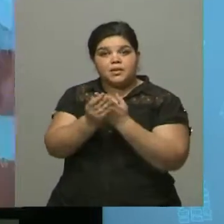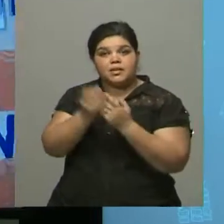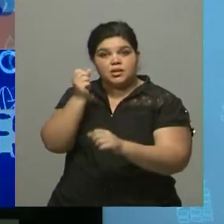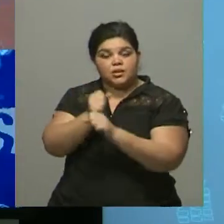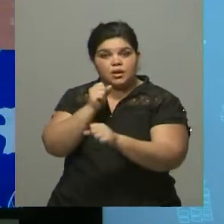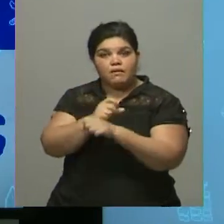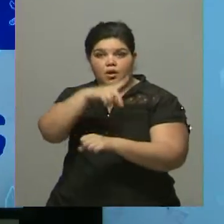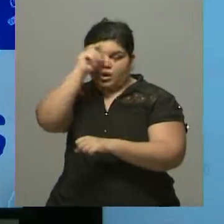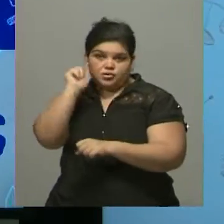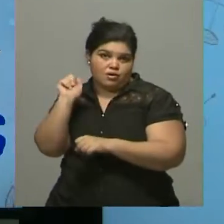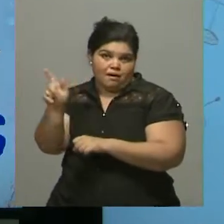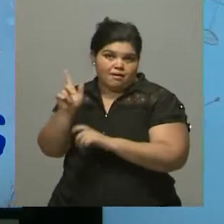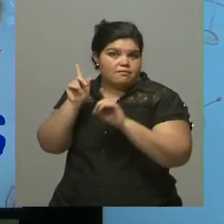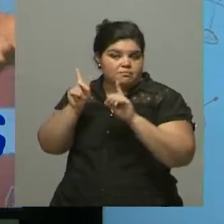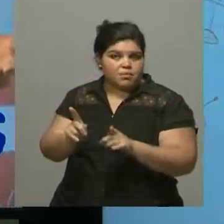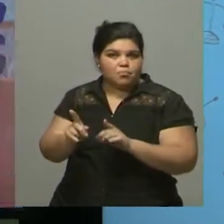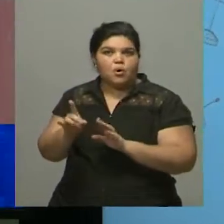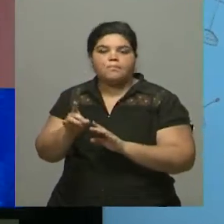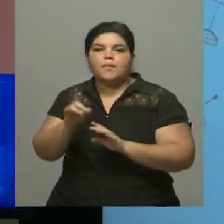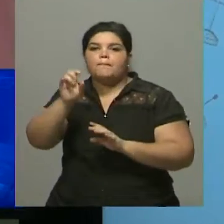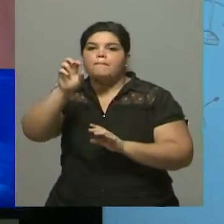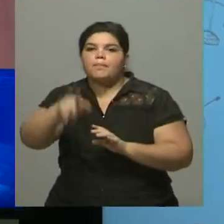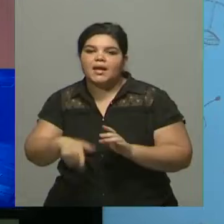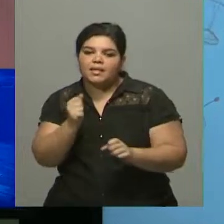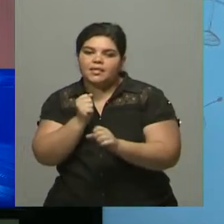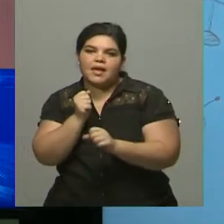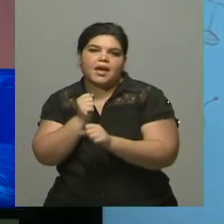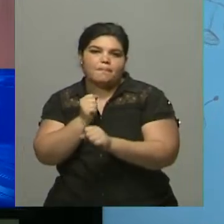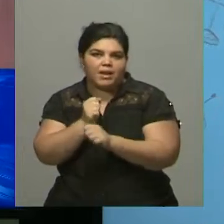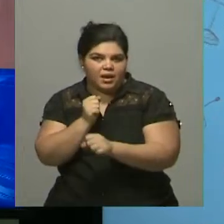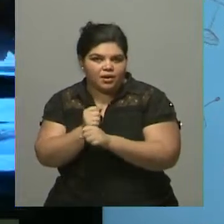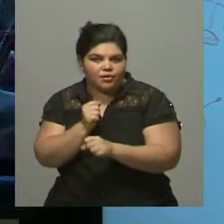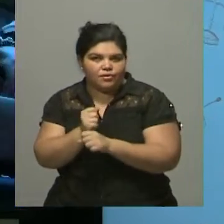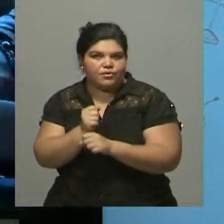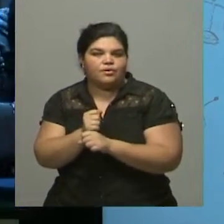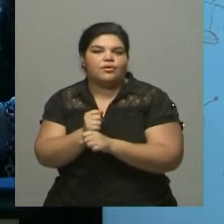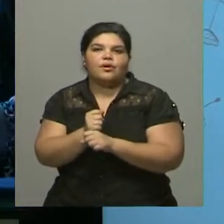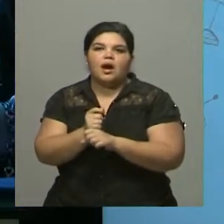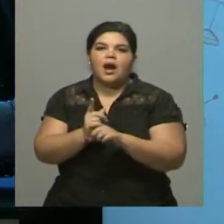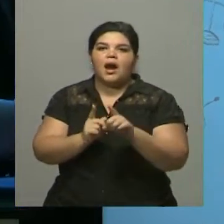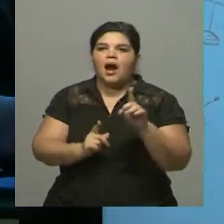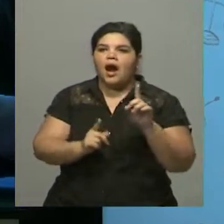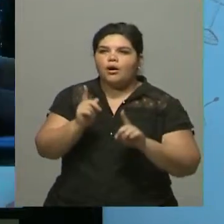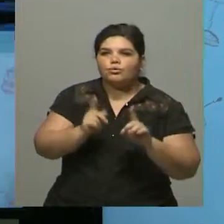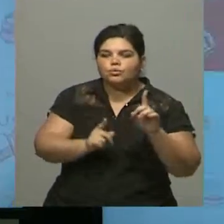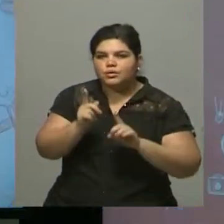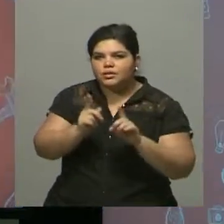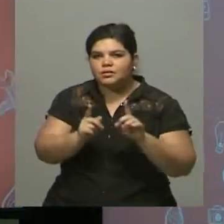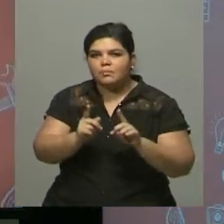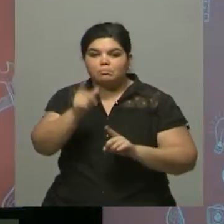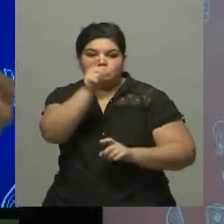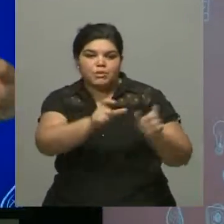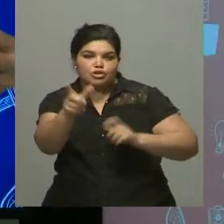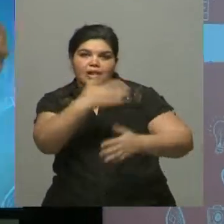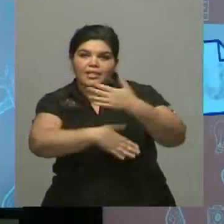nivel nacional hablan de los programas de empleo, aquellos que tienen, por ejemplo, como destino a las personas con discapacidad.